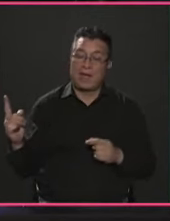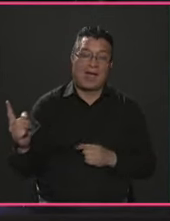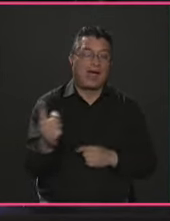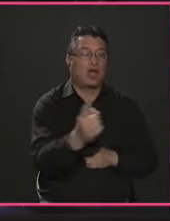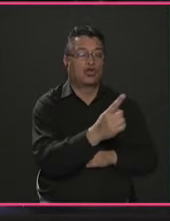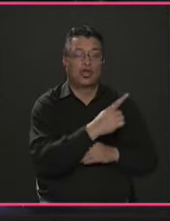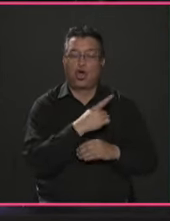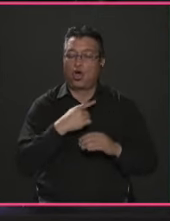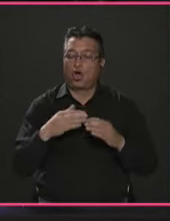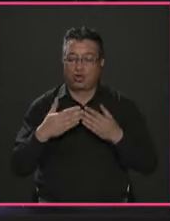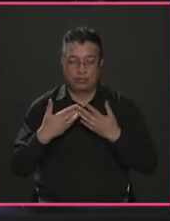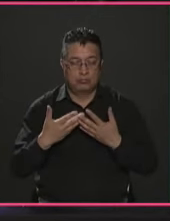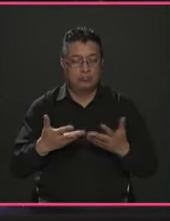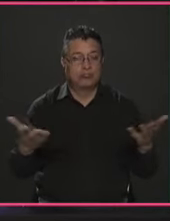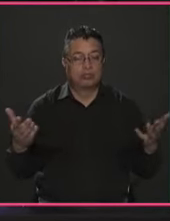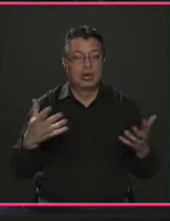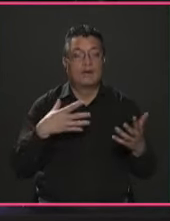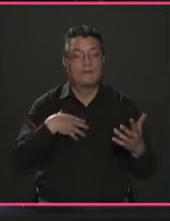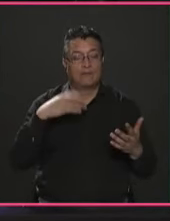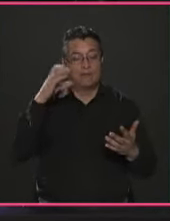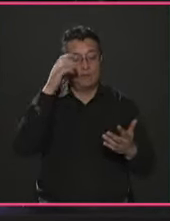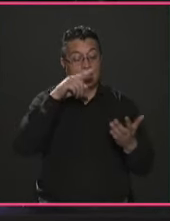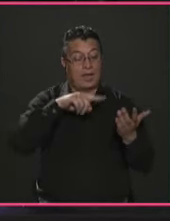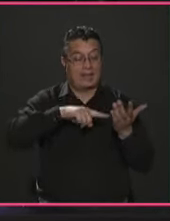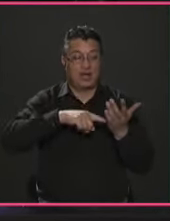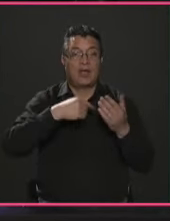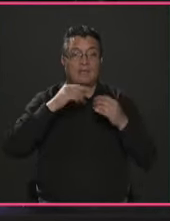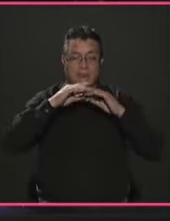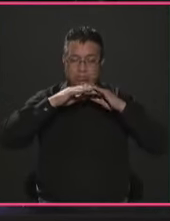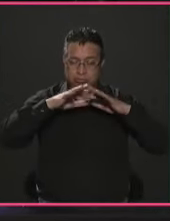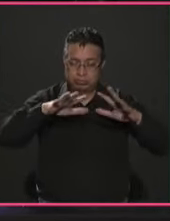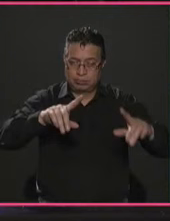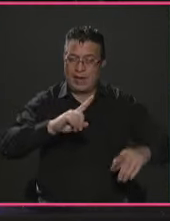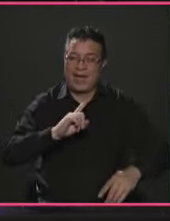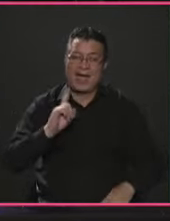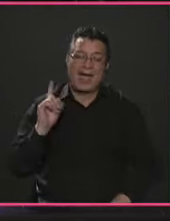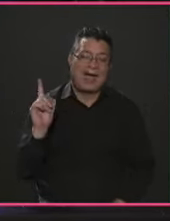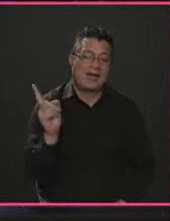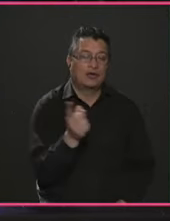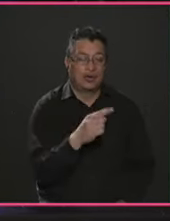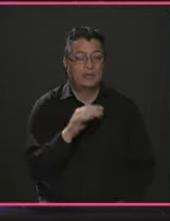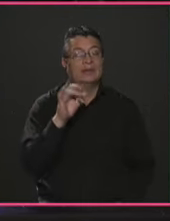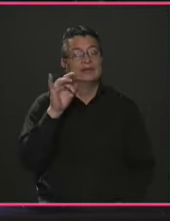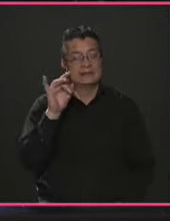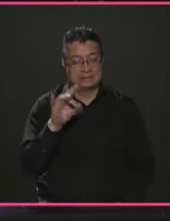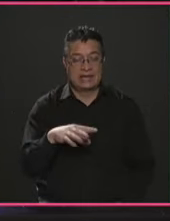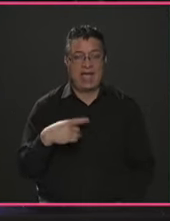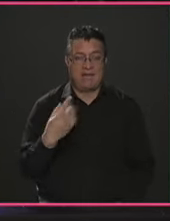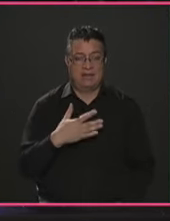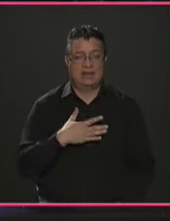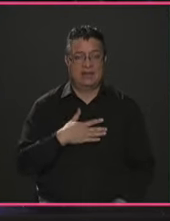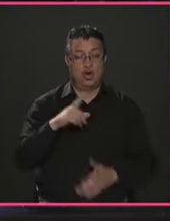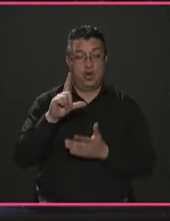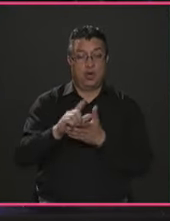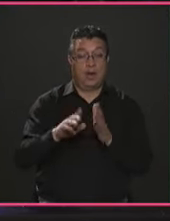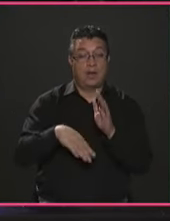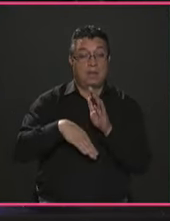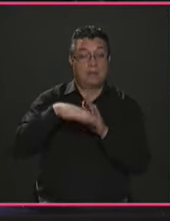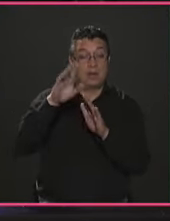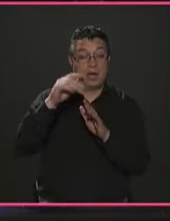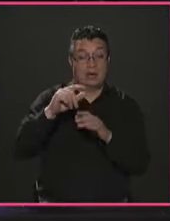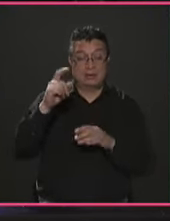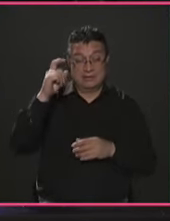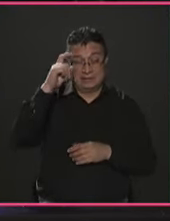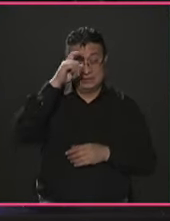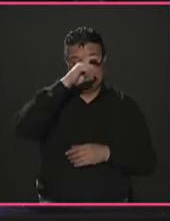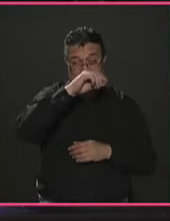Generalmente las tecnologías lo que buscamos que podamos llegar a todos Pero sabemos que justamente a lugares más desprotegidos